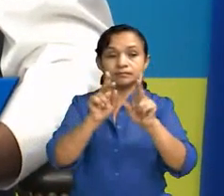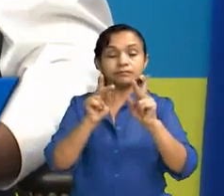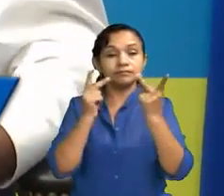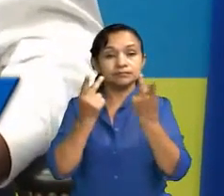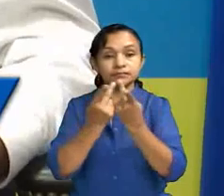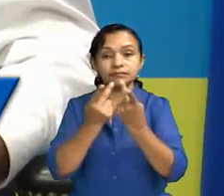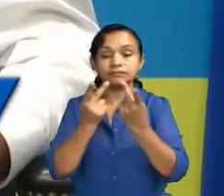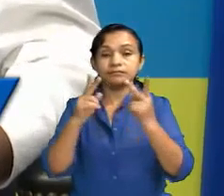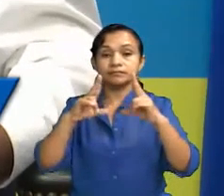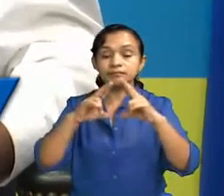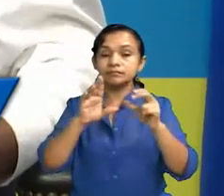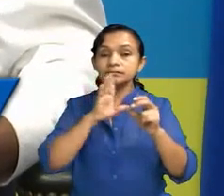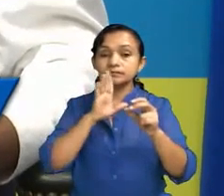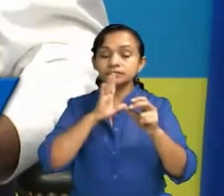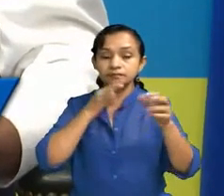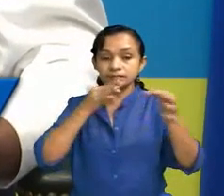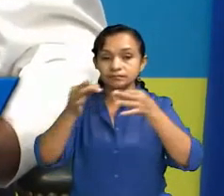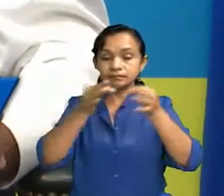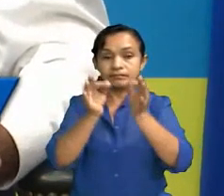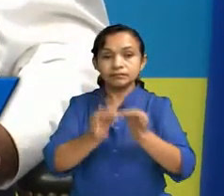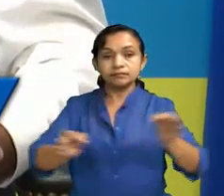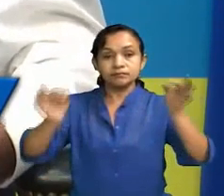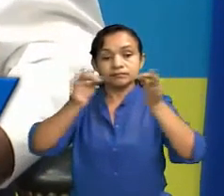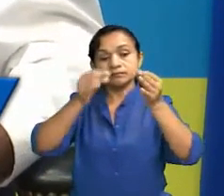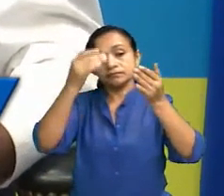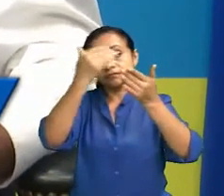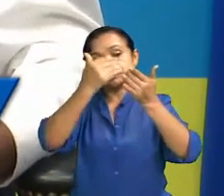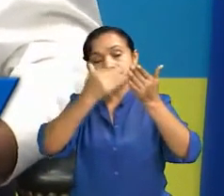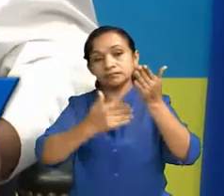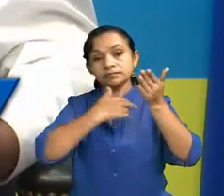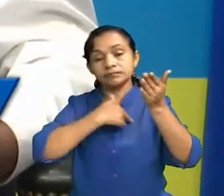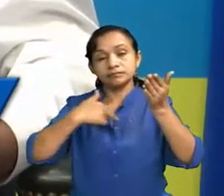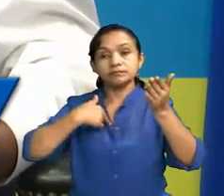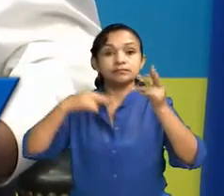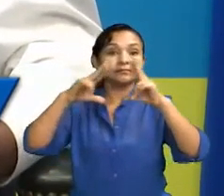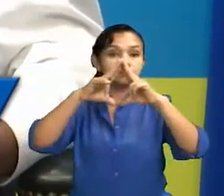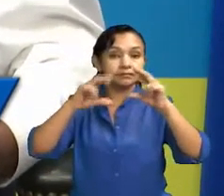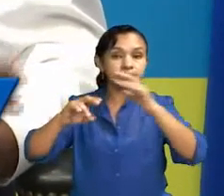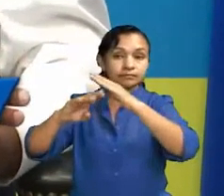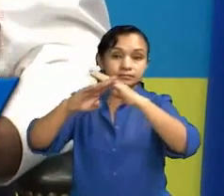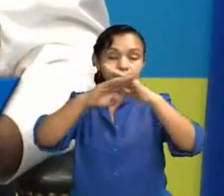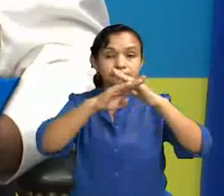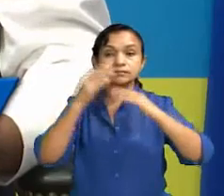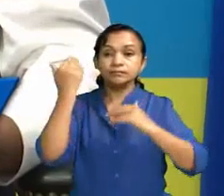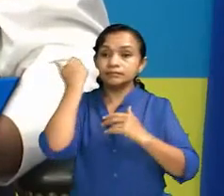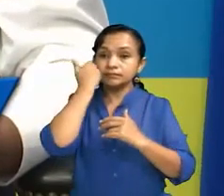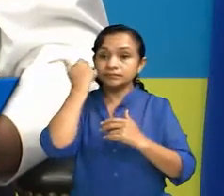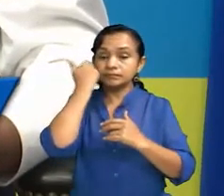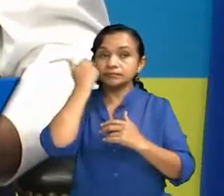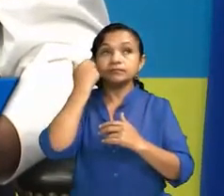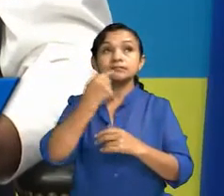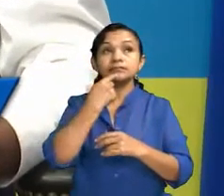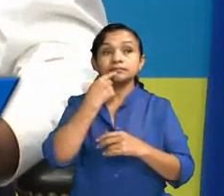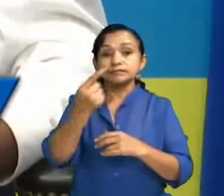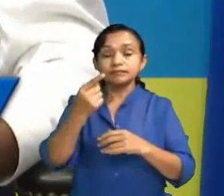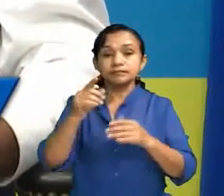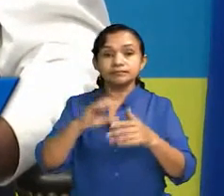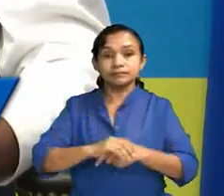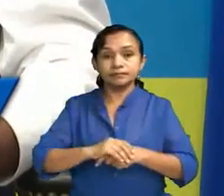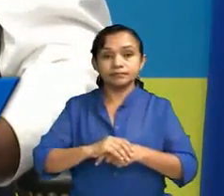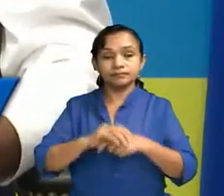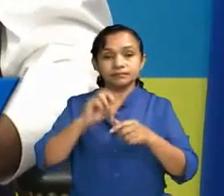Nicaragua brindaba algunos datos muy interesantes de lo que hace Nicaragua contra esta enfermedad. Ella decía que desde